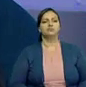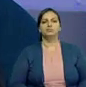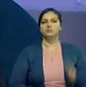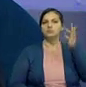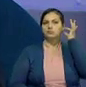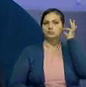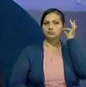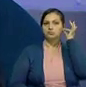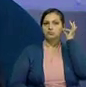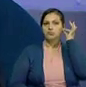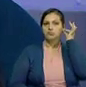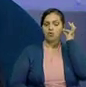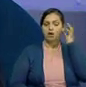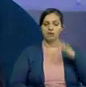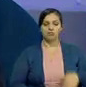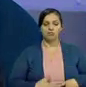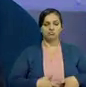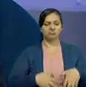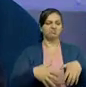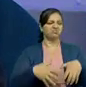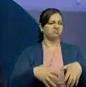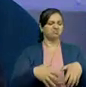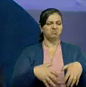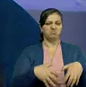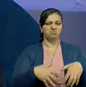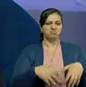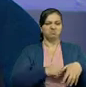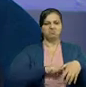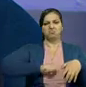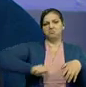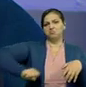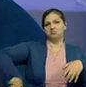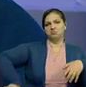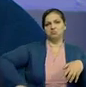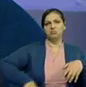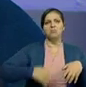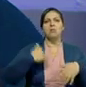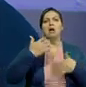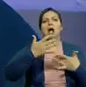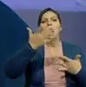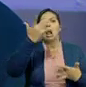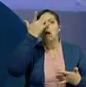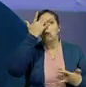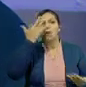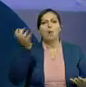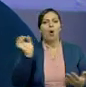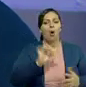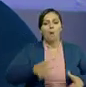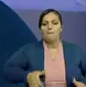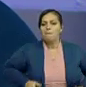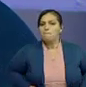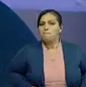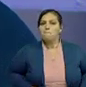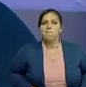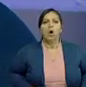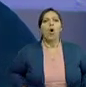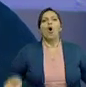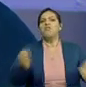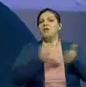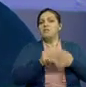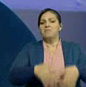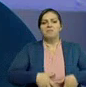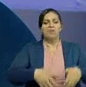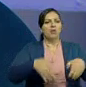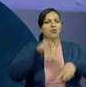psicológicas. El drama que vive, consecuencias morales y consecuencias, por supuesto, también que llamamos espirituales. Ahí entraría la fe para